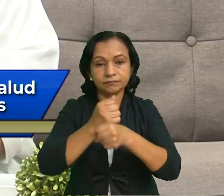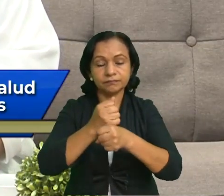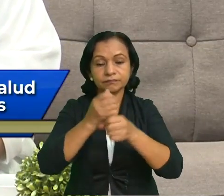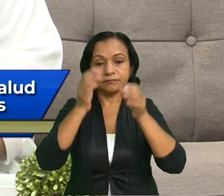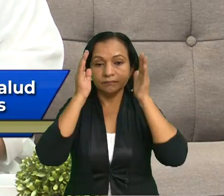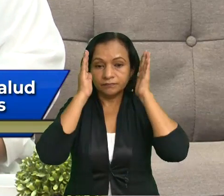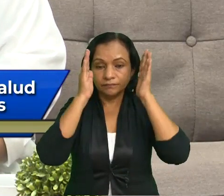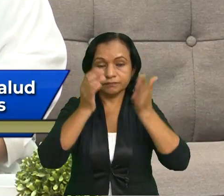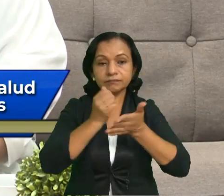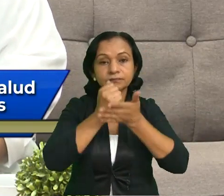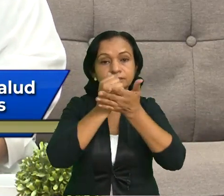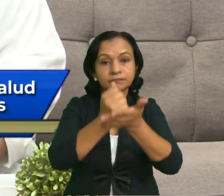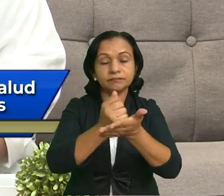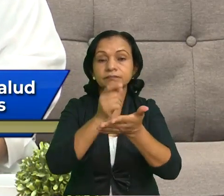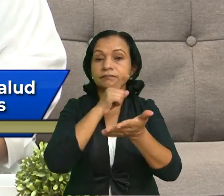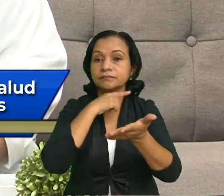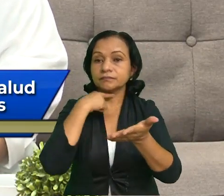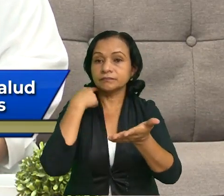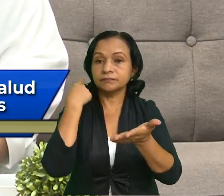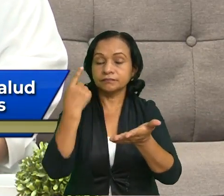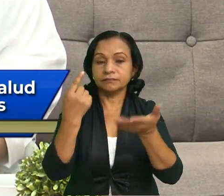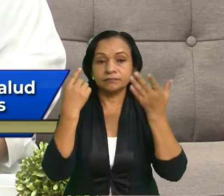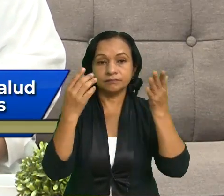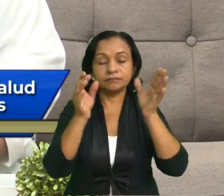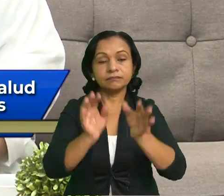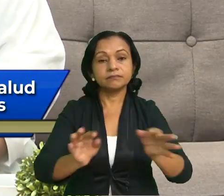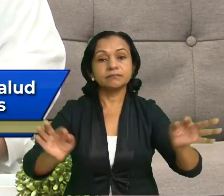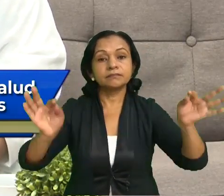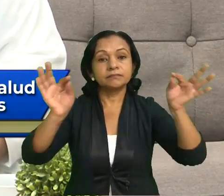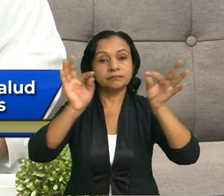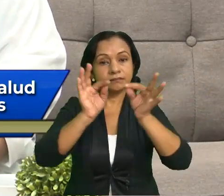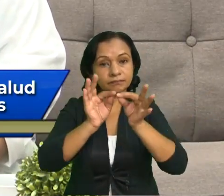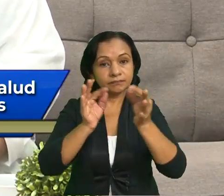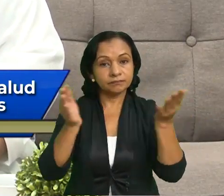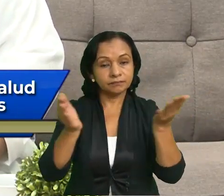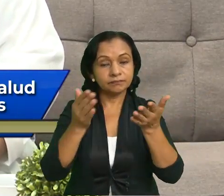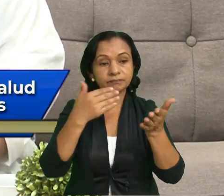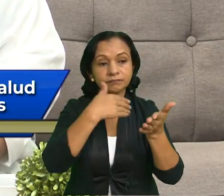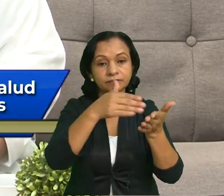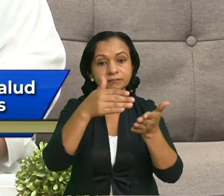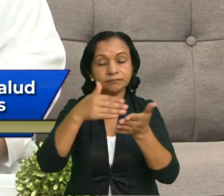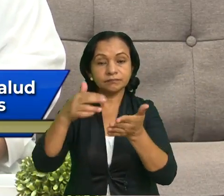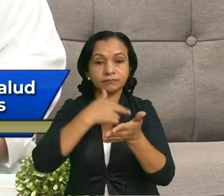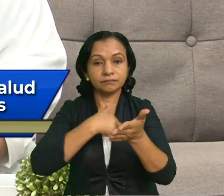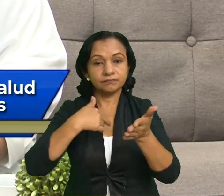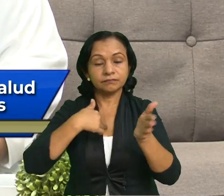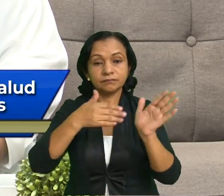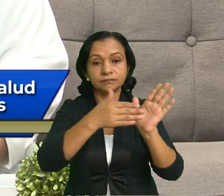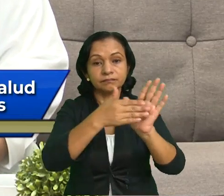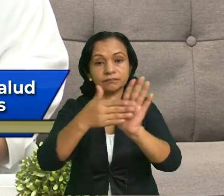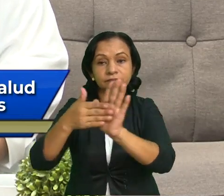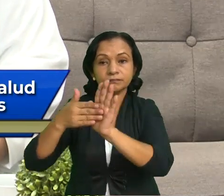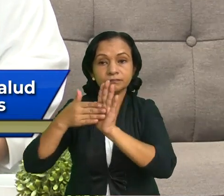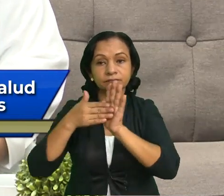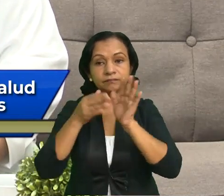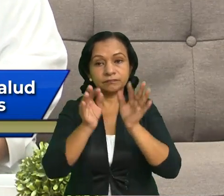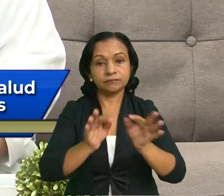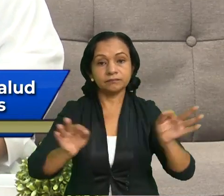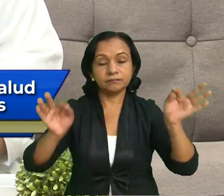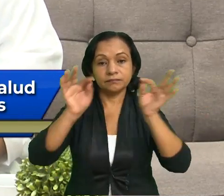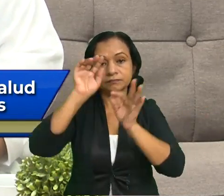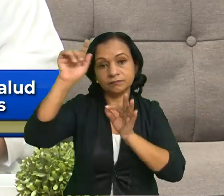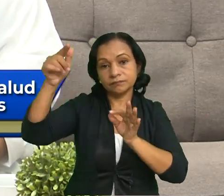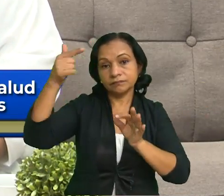servicio realmente es un elemento muy importante que lo facilita el modelo y la prioridad que nuestro